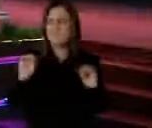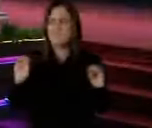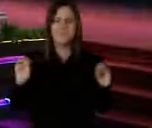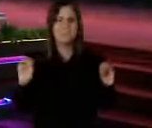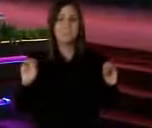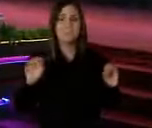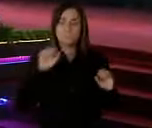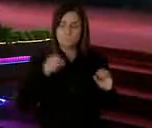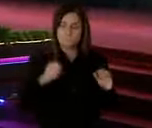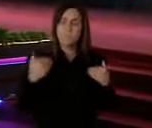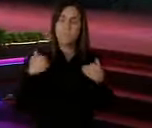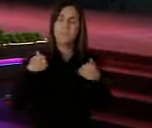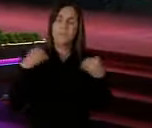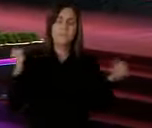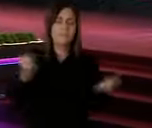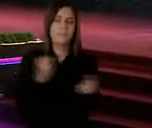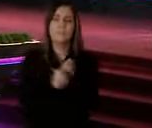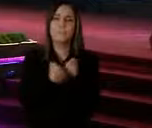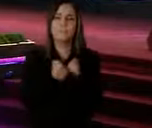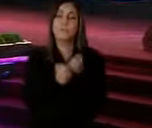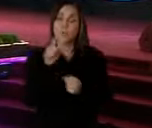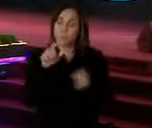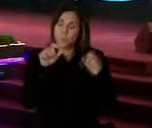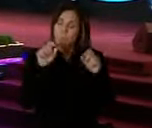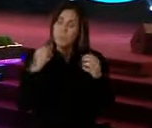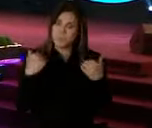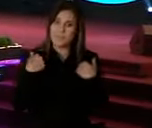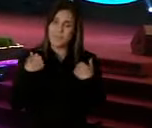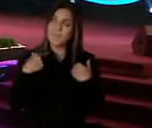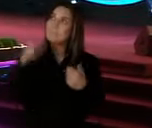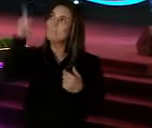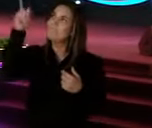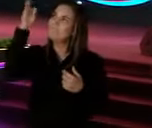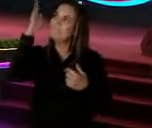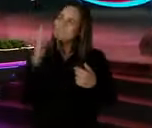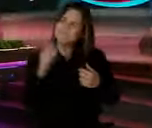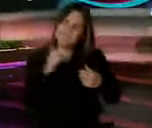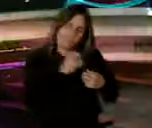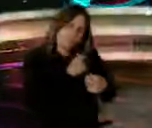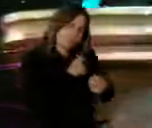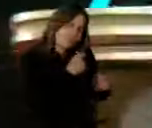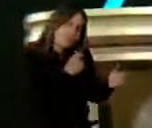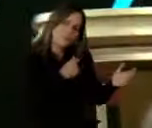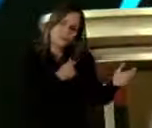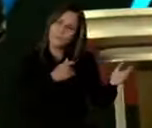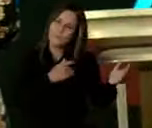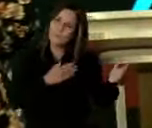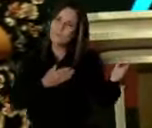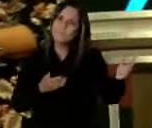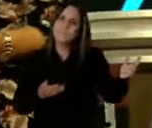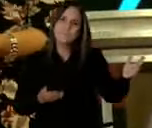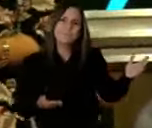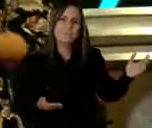Si tienes amor, lo tienes a Él en tu corazón.